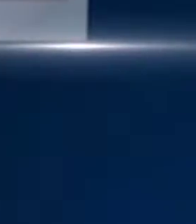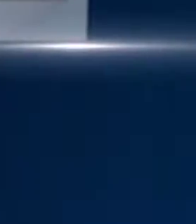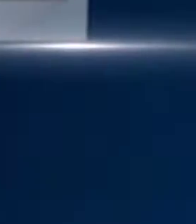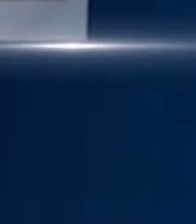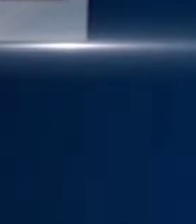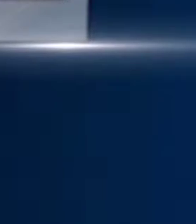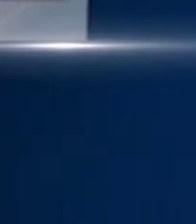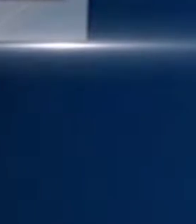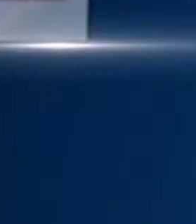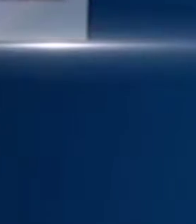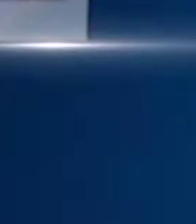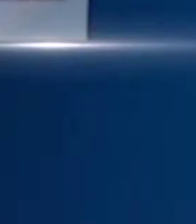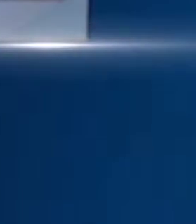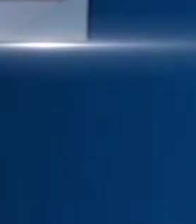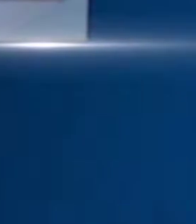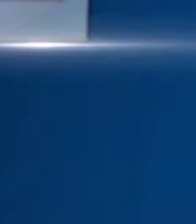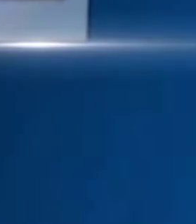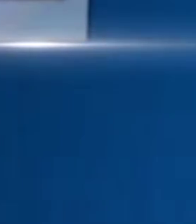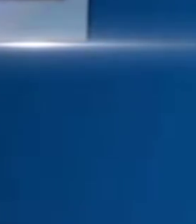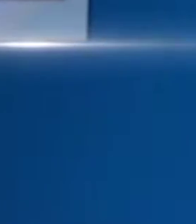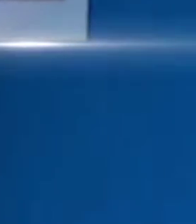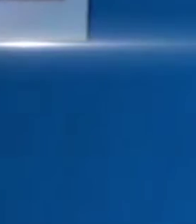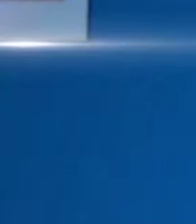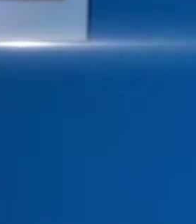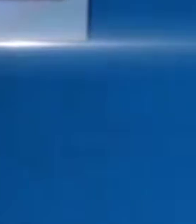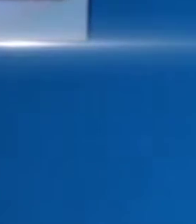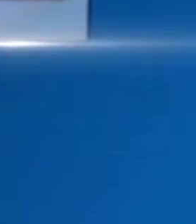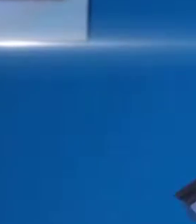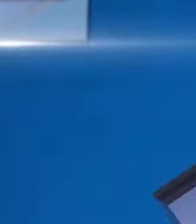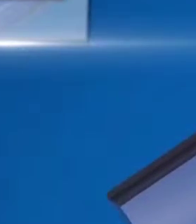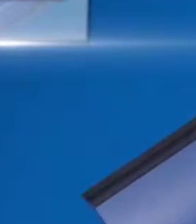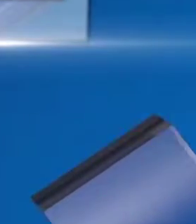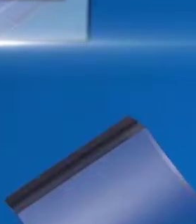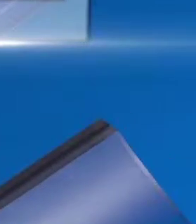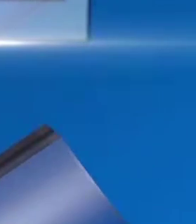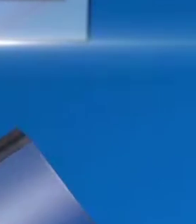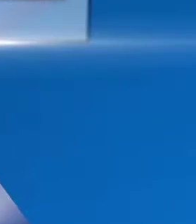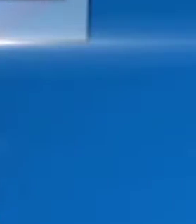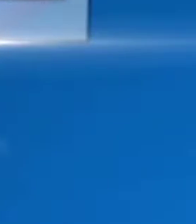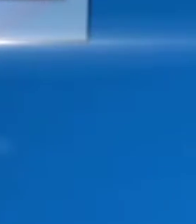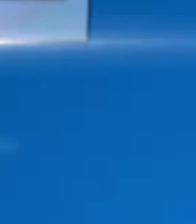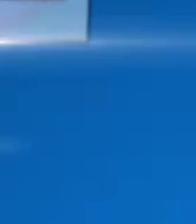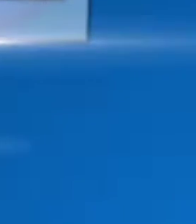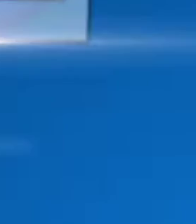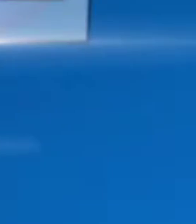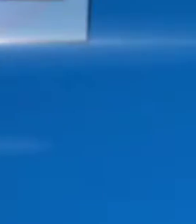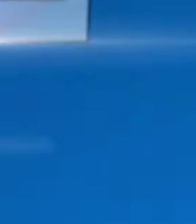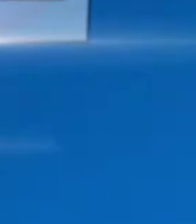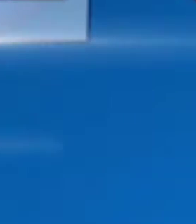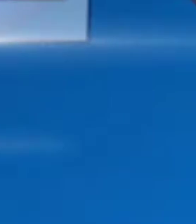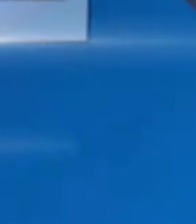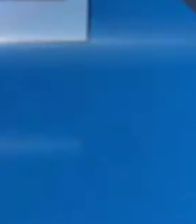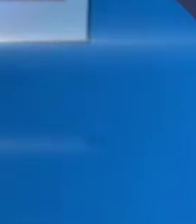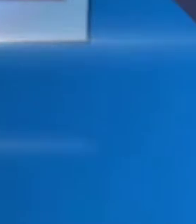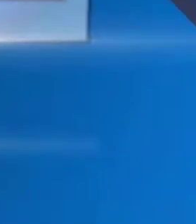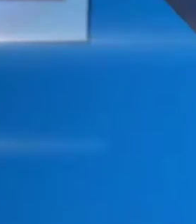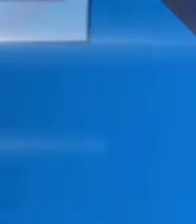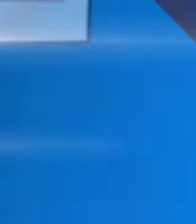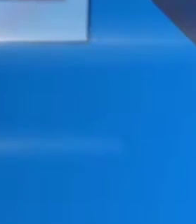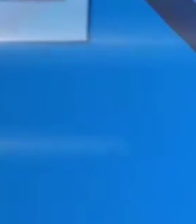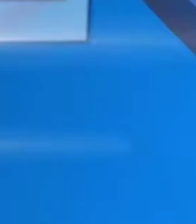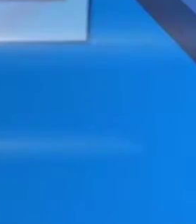fernando cedeño concejal del cantón santa ni en 2000 2004 participó en el comité ejecutivo de amd y